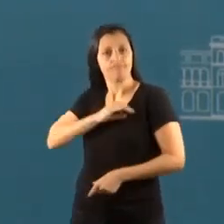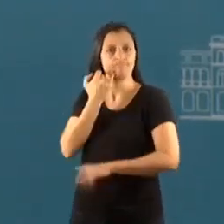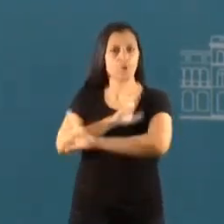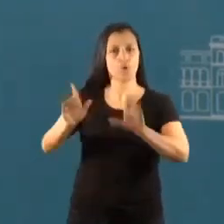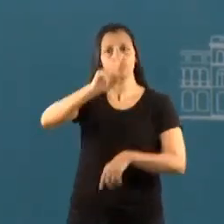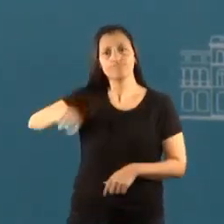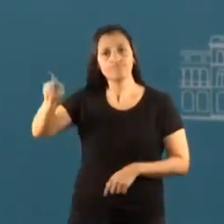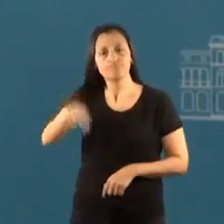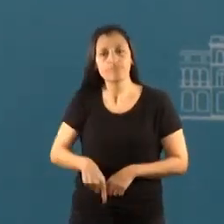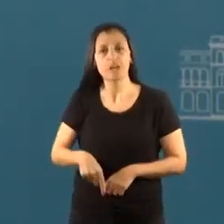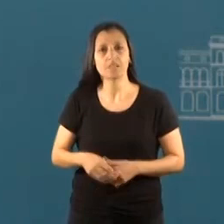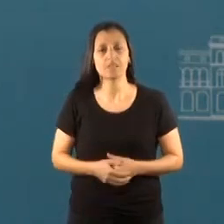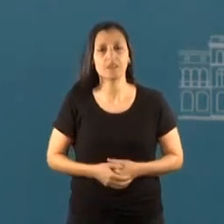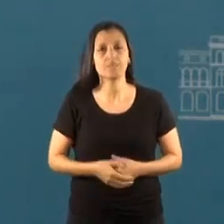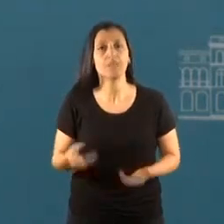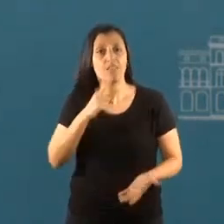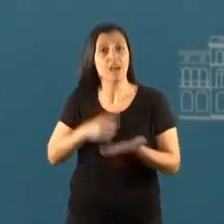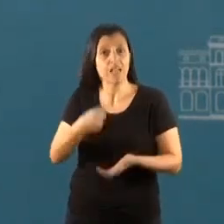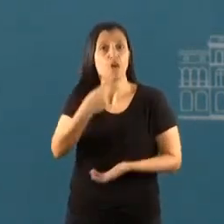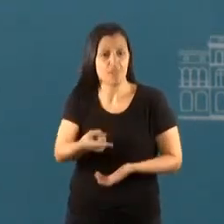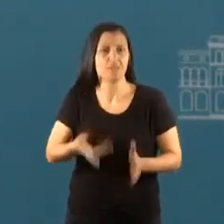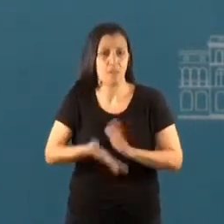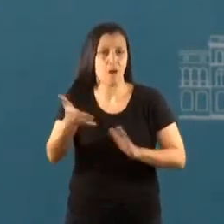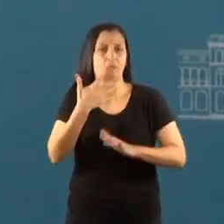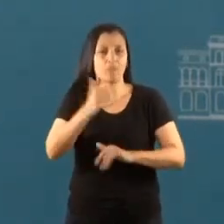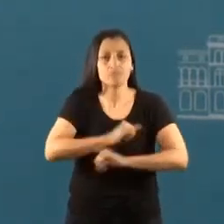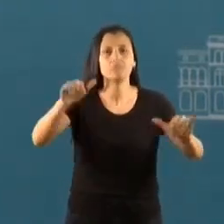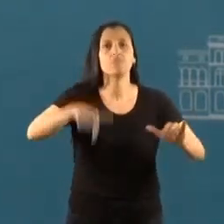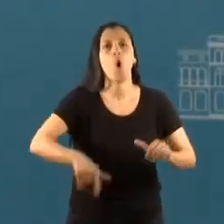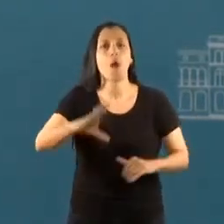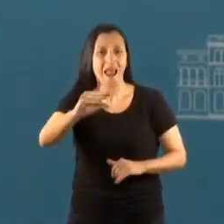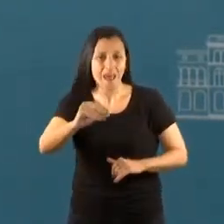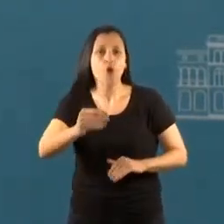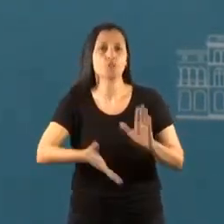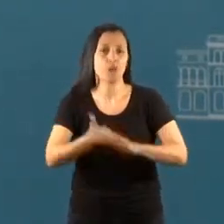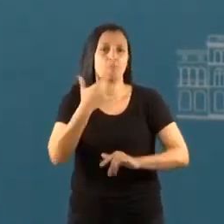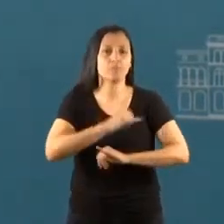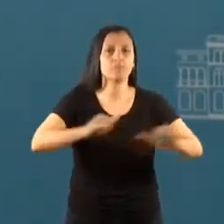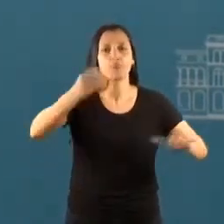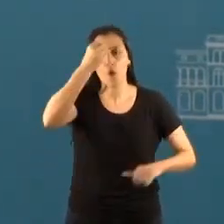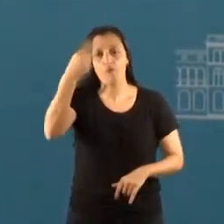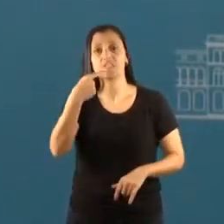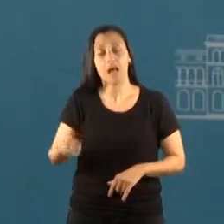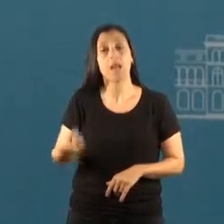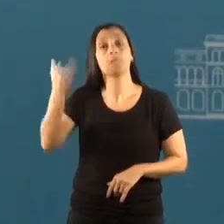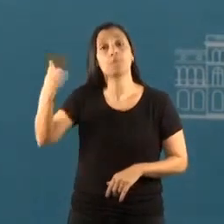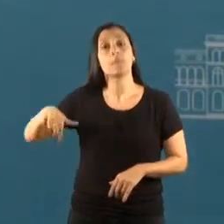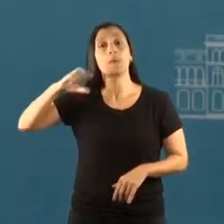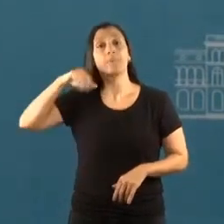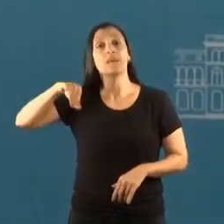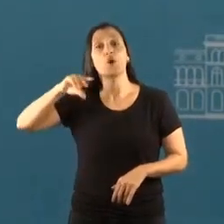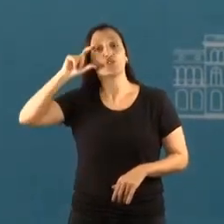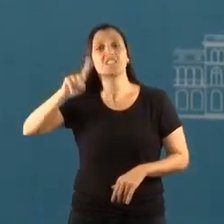el decreto, que ahora les vamos a repartir y que se va a publicar esta noche en el Boletín Oficial, que Pinochet no es merecedor de la gratitud de la